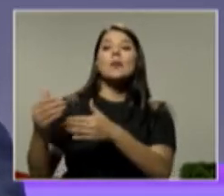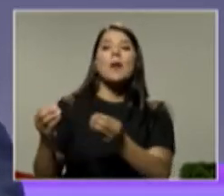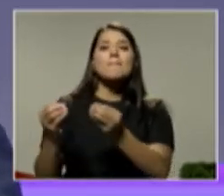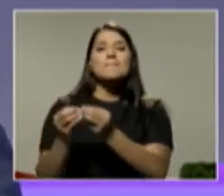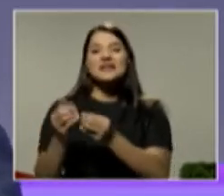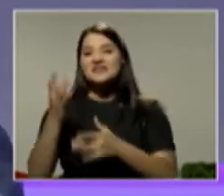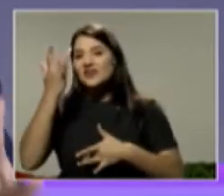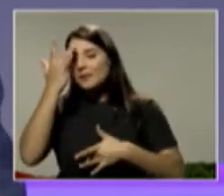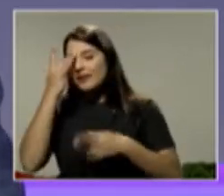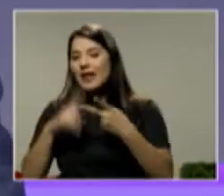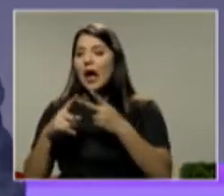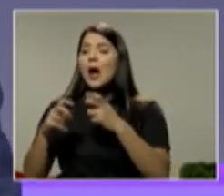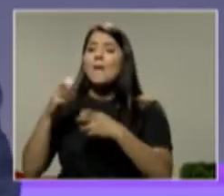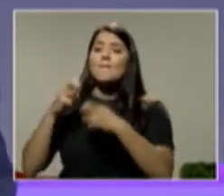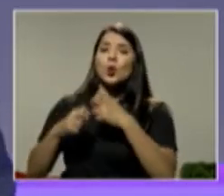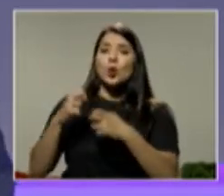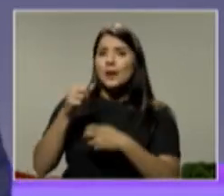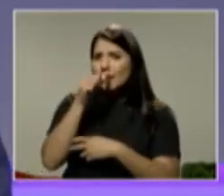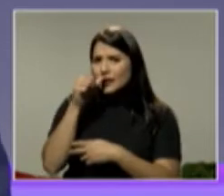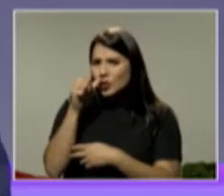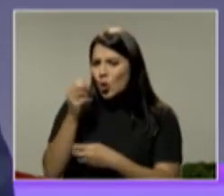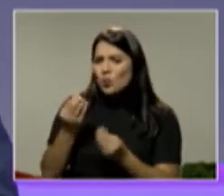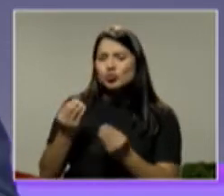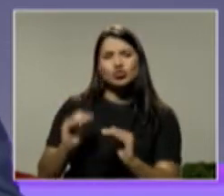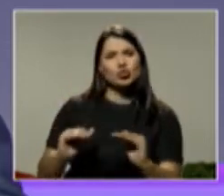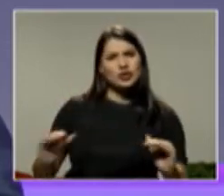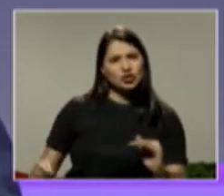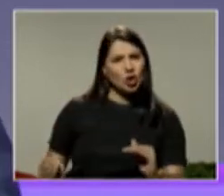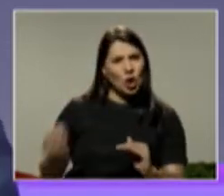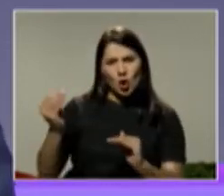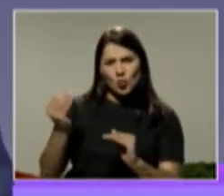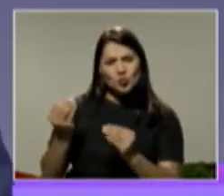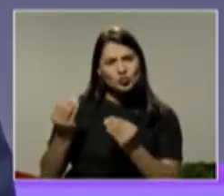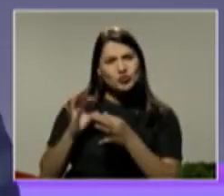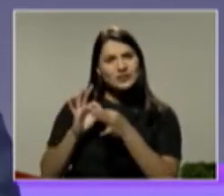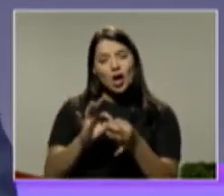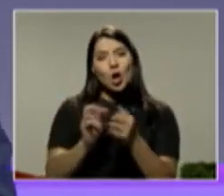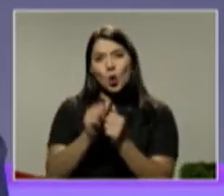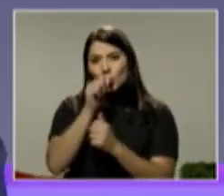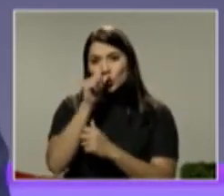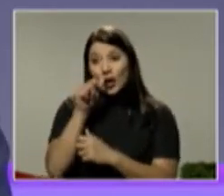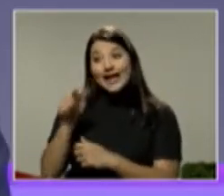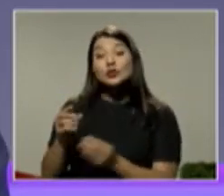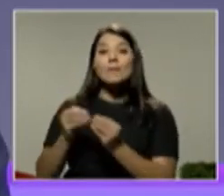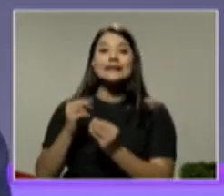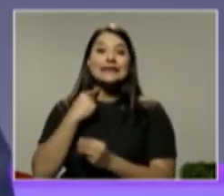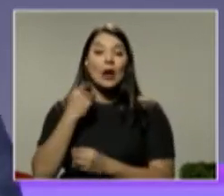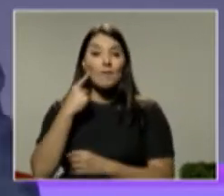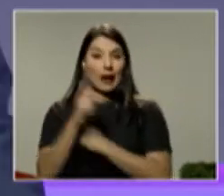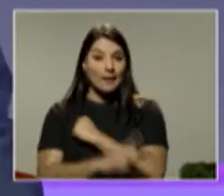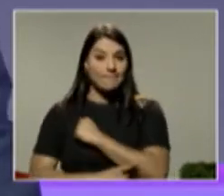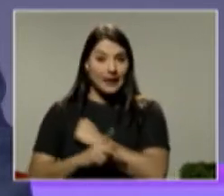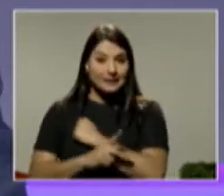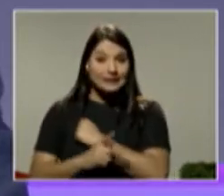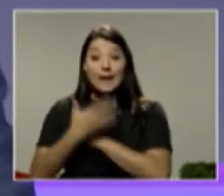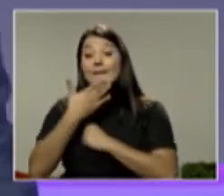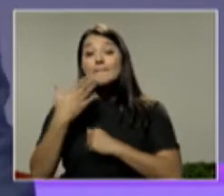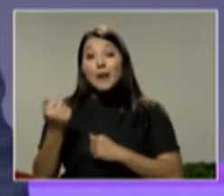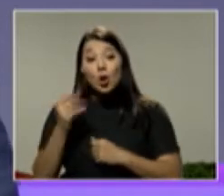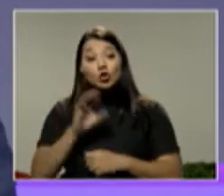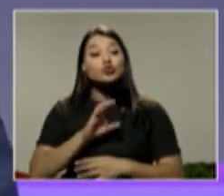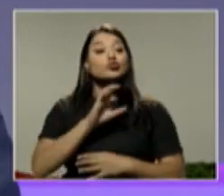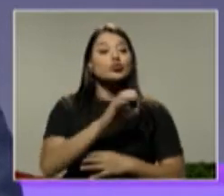narcotráfico y todos los niños y jóvenes involucrados en el narcotráfico, todo eso siempre nos va a salir mucho más caro si hiciéramos una inversión en infraestructura deportiva, en